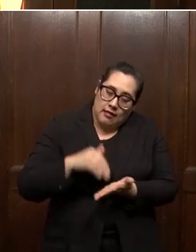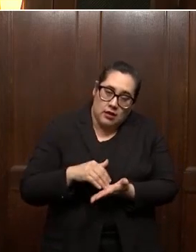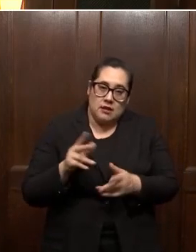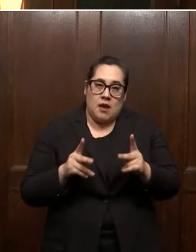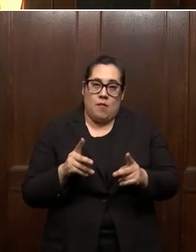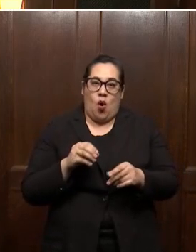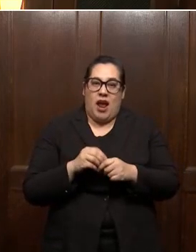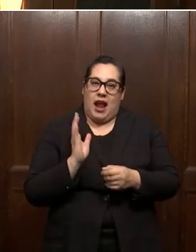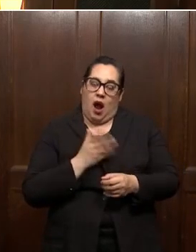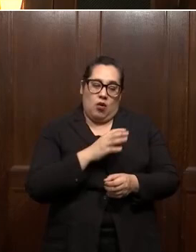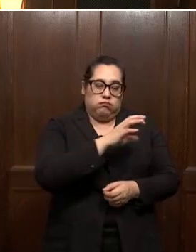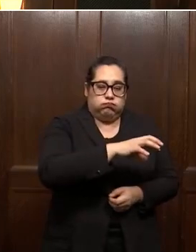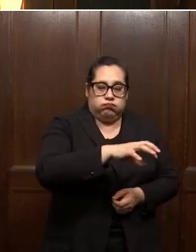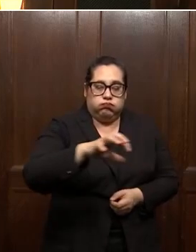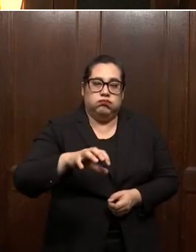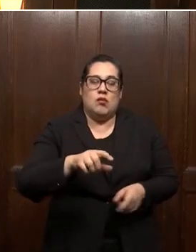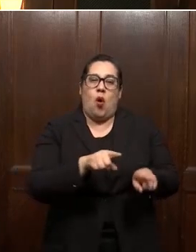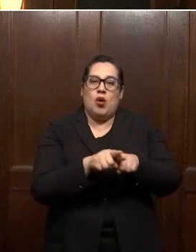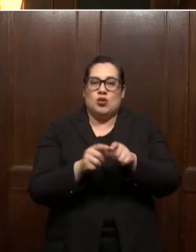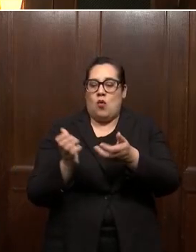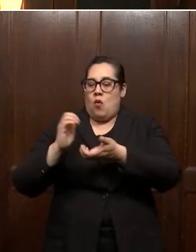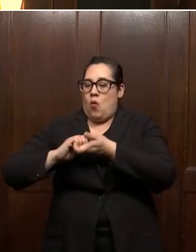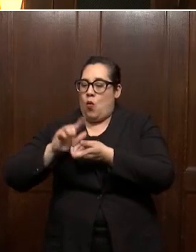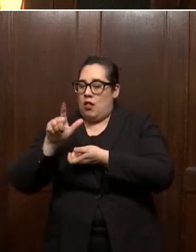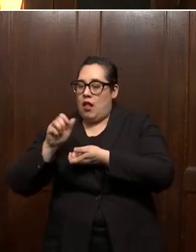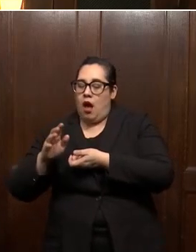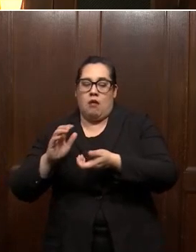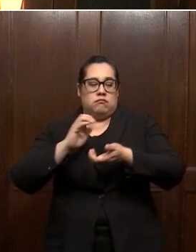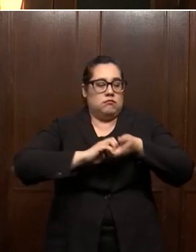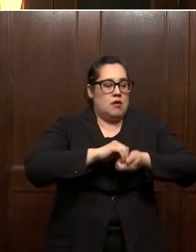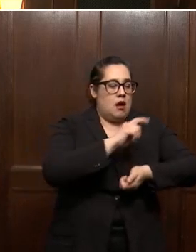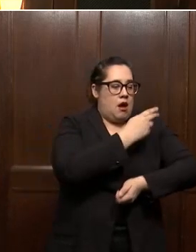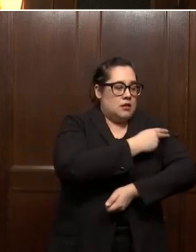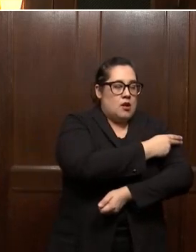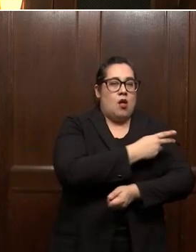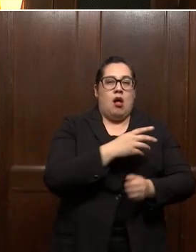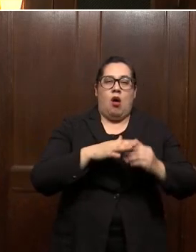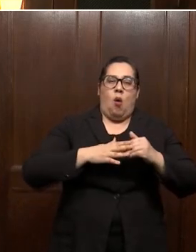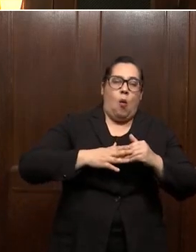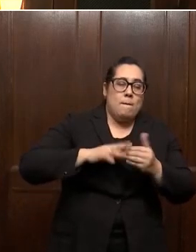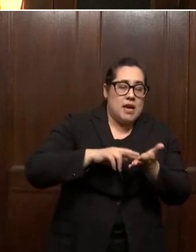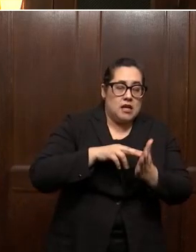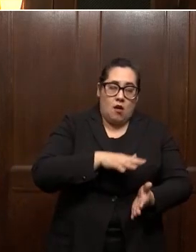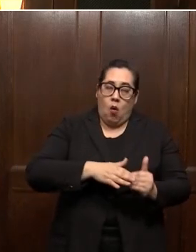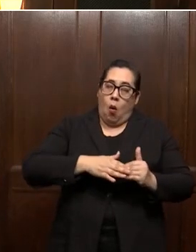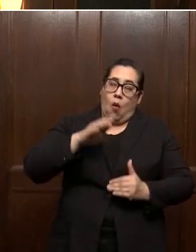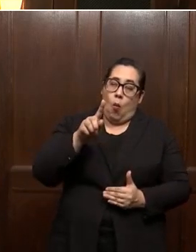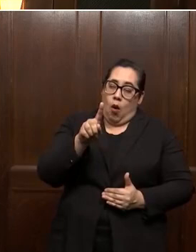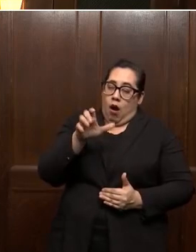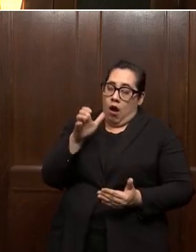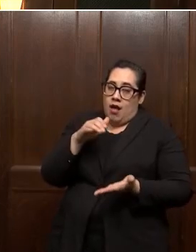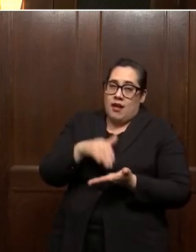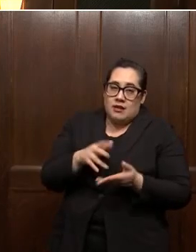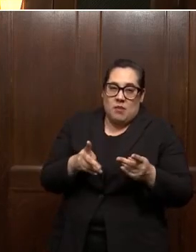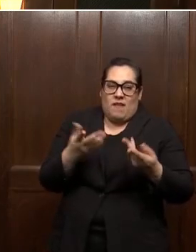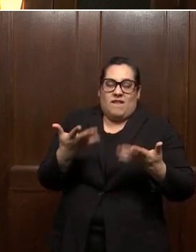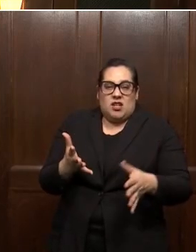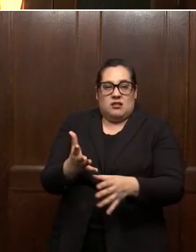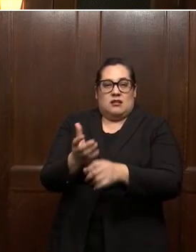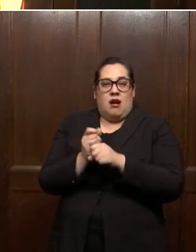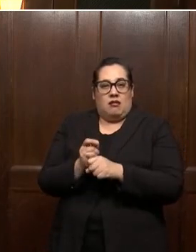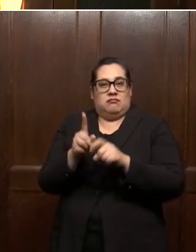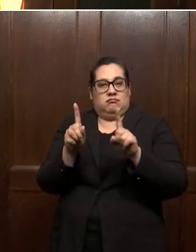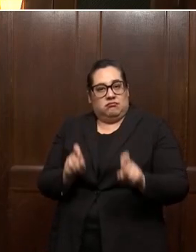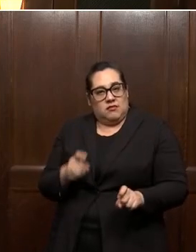sitios, con los otros laboratorios y hospitales, más de 100,000 personas han recibido